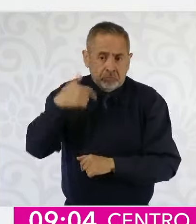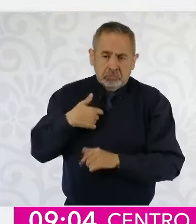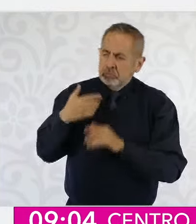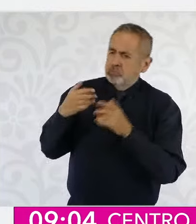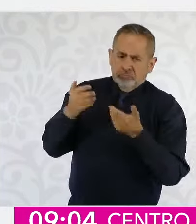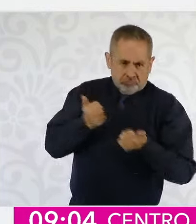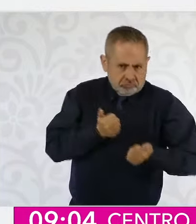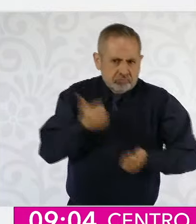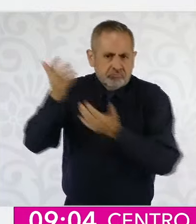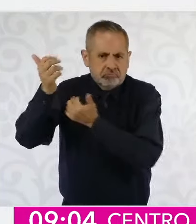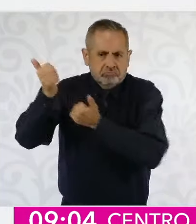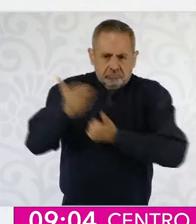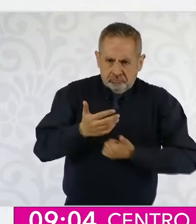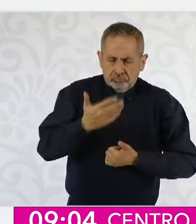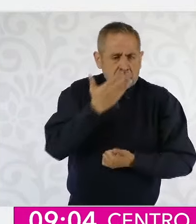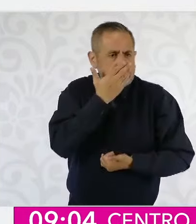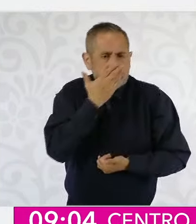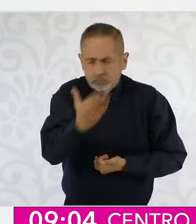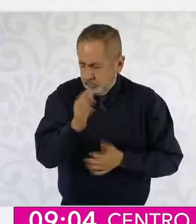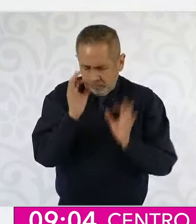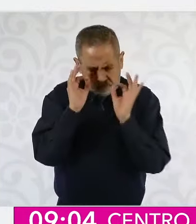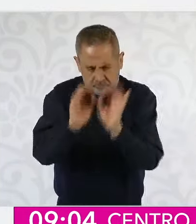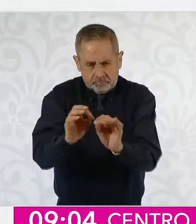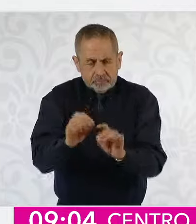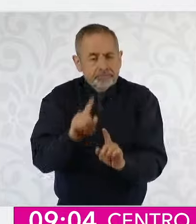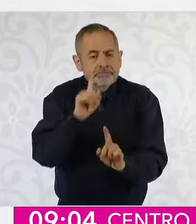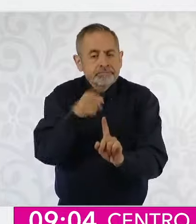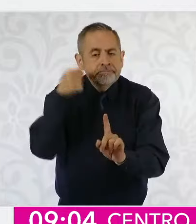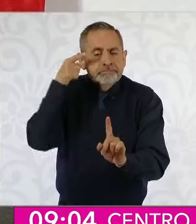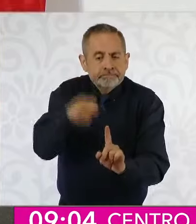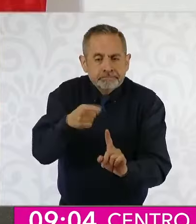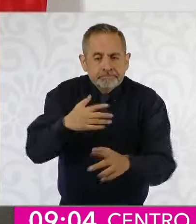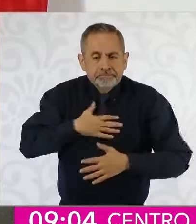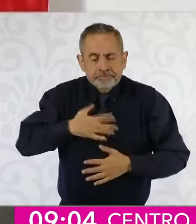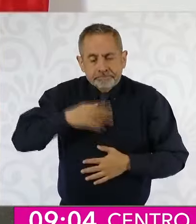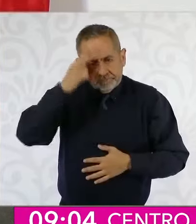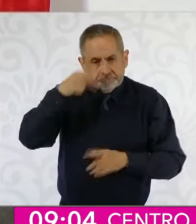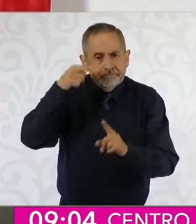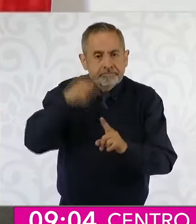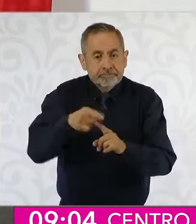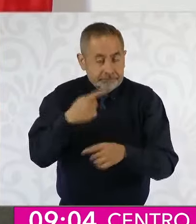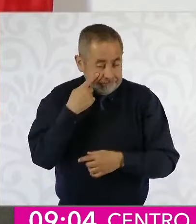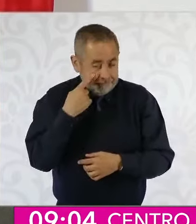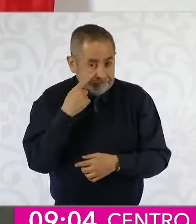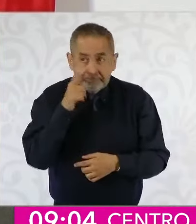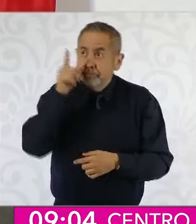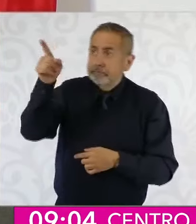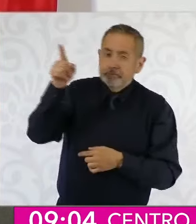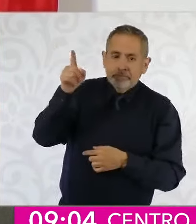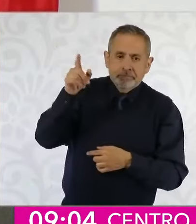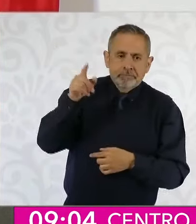hay comercio con China. El objetivo nuestro es que mucho de lo que se perdió en muchos